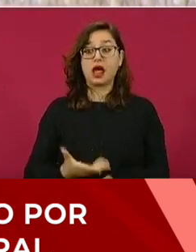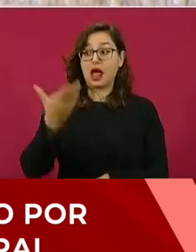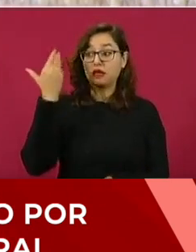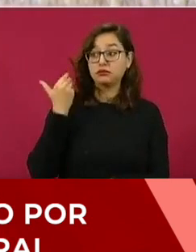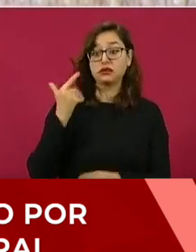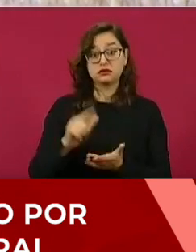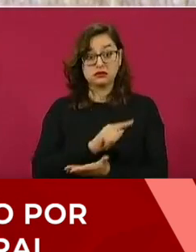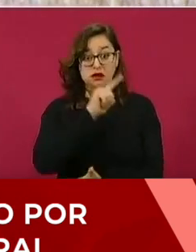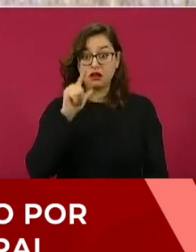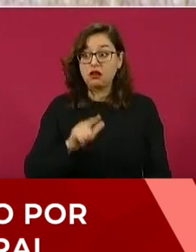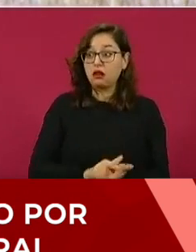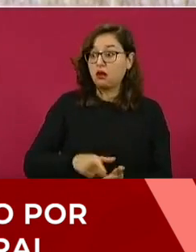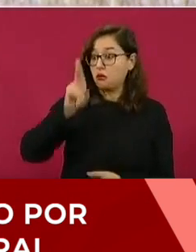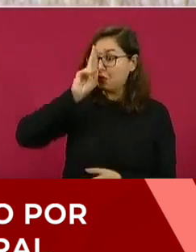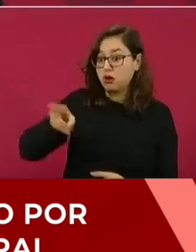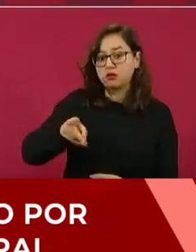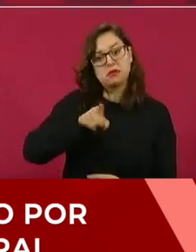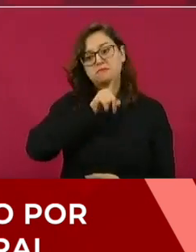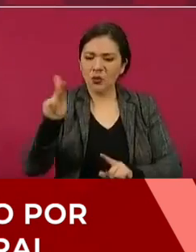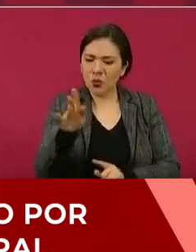ninguna norma. Ahora sí.